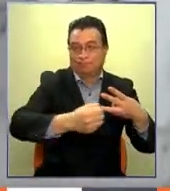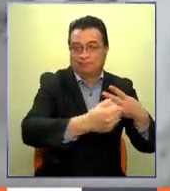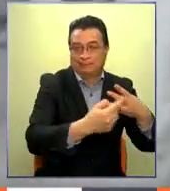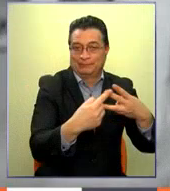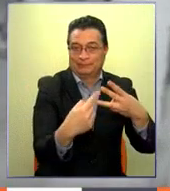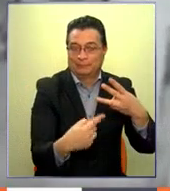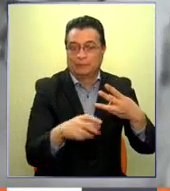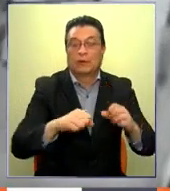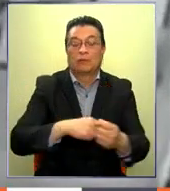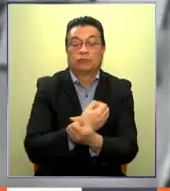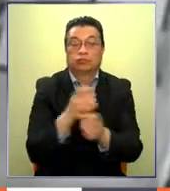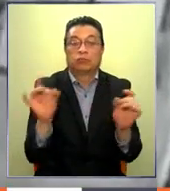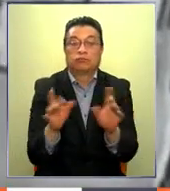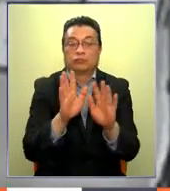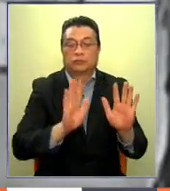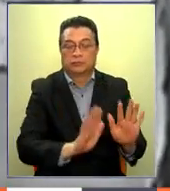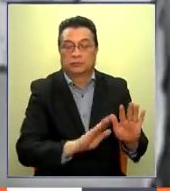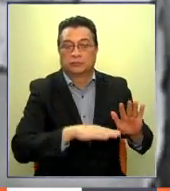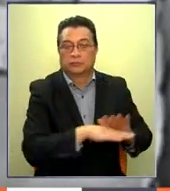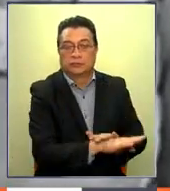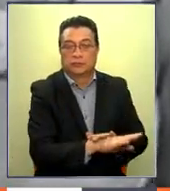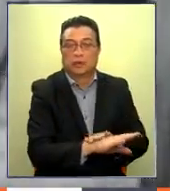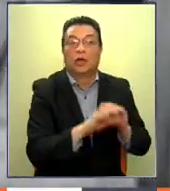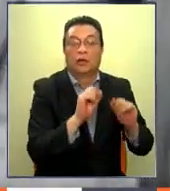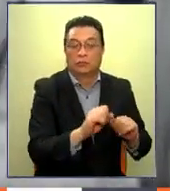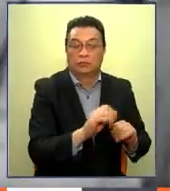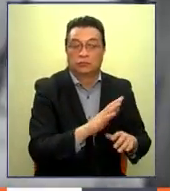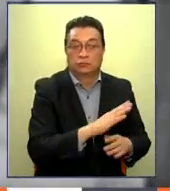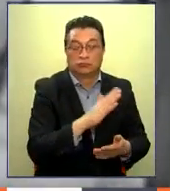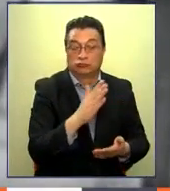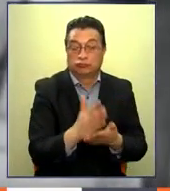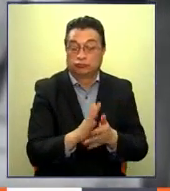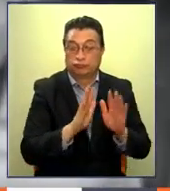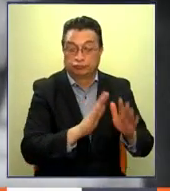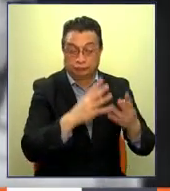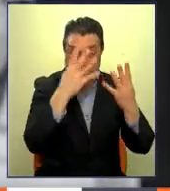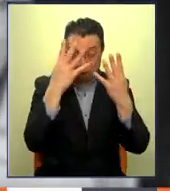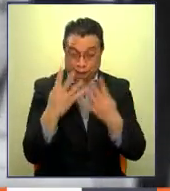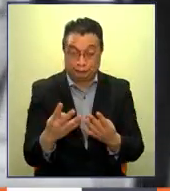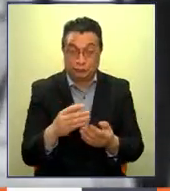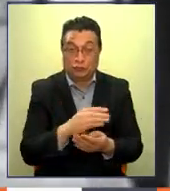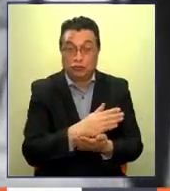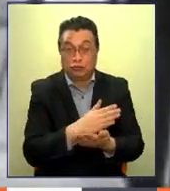en prisión preventiva. Podrían pasar el resto de sus días tras las rejas